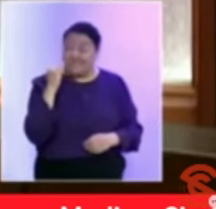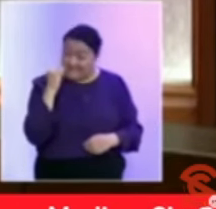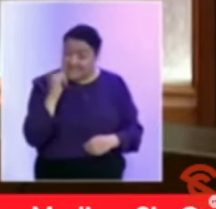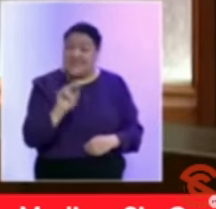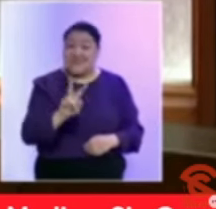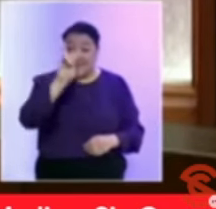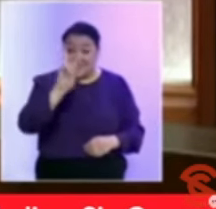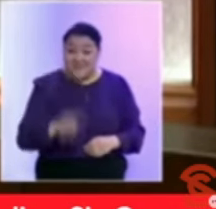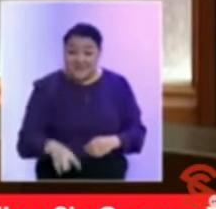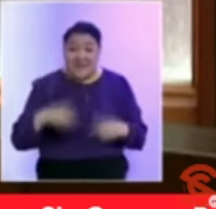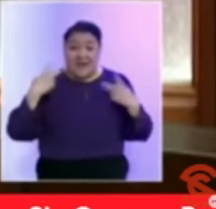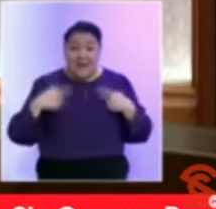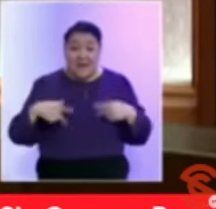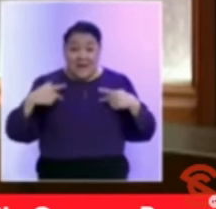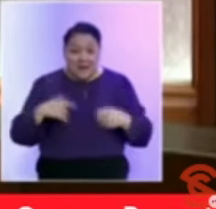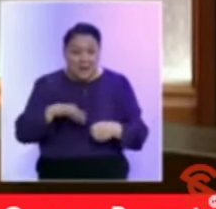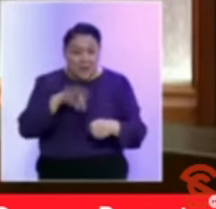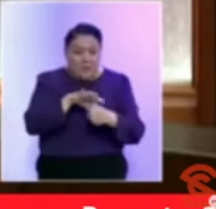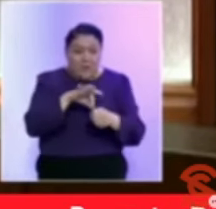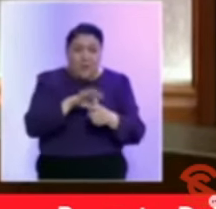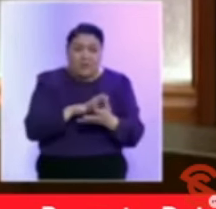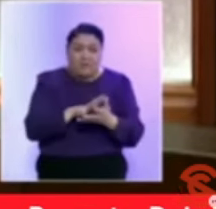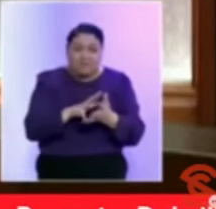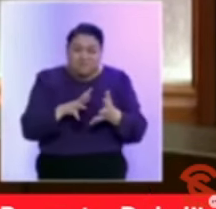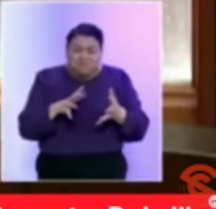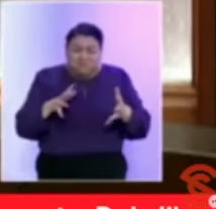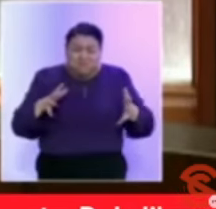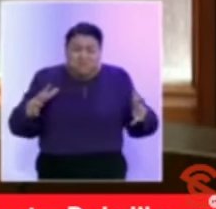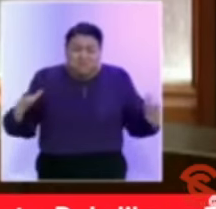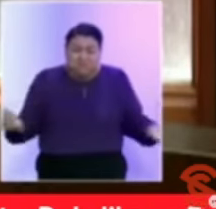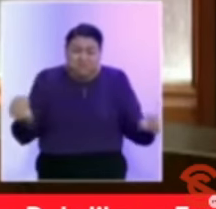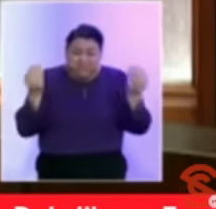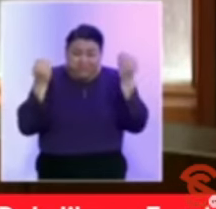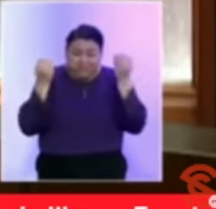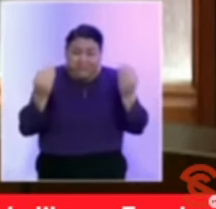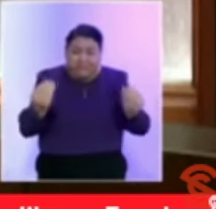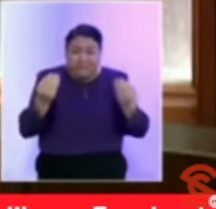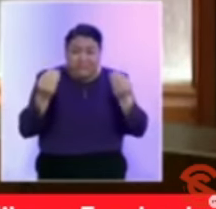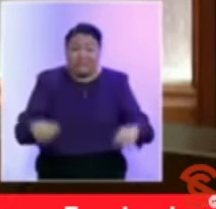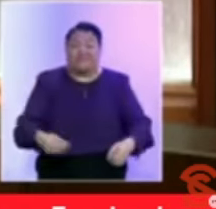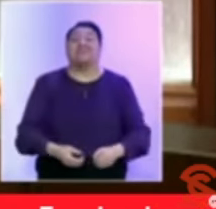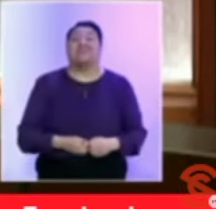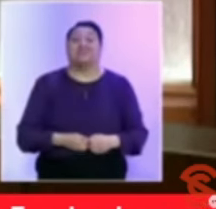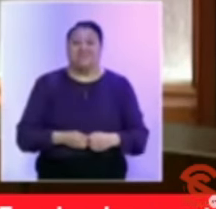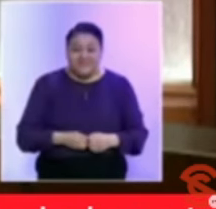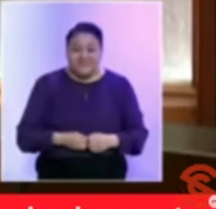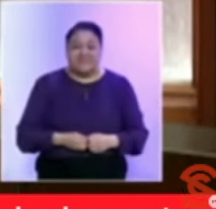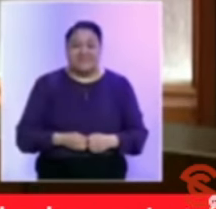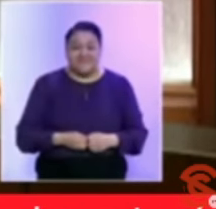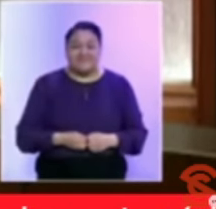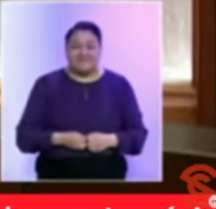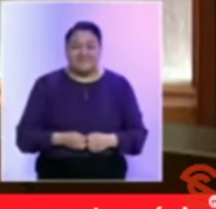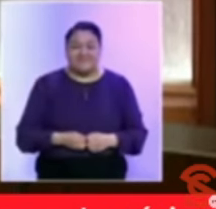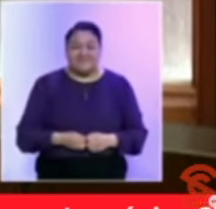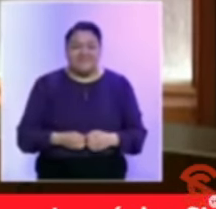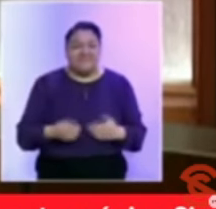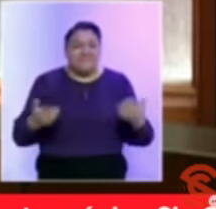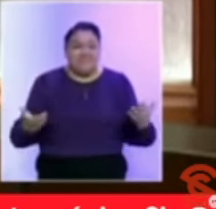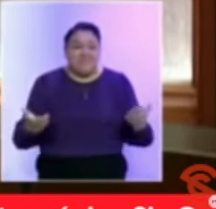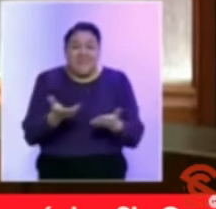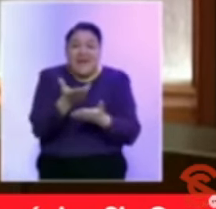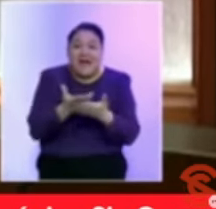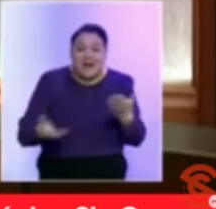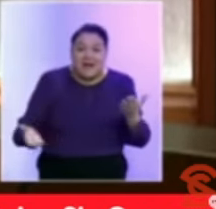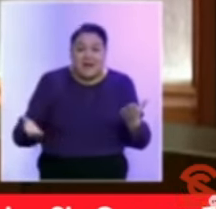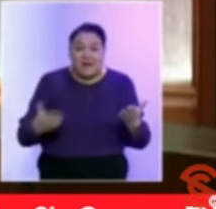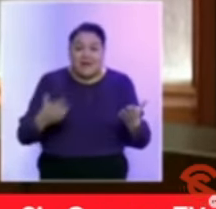la más alta en la historia de los comicios de nuestro país es momento de que la